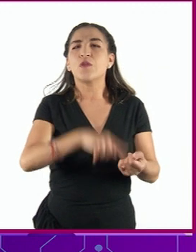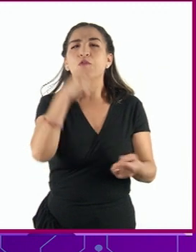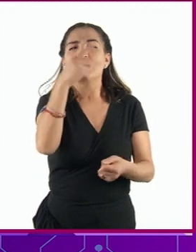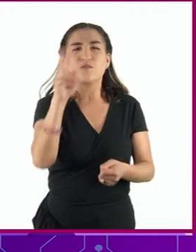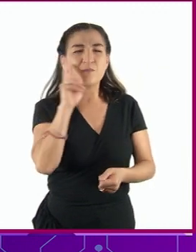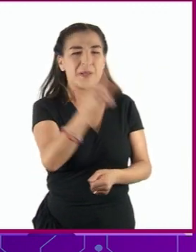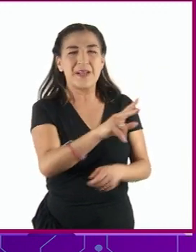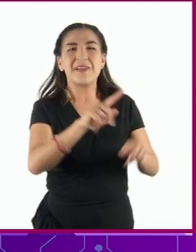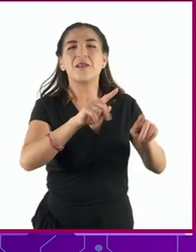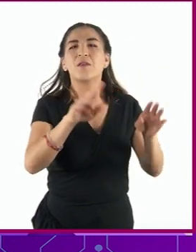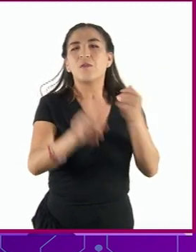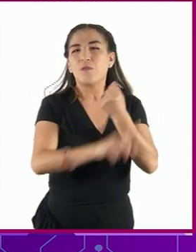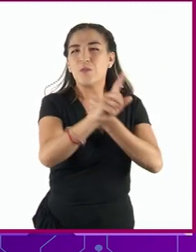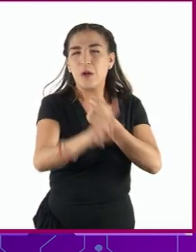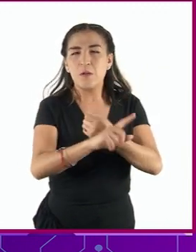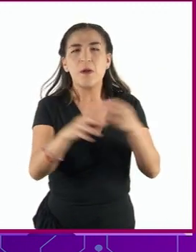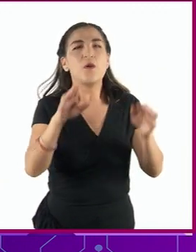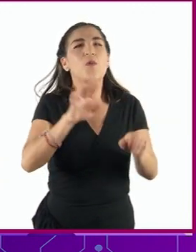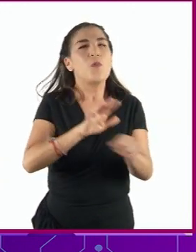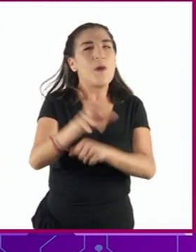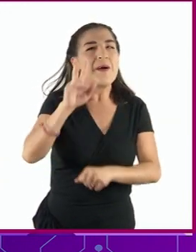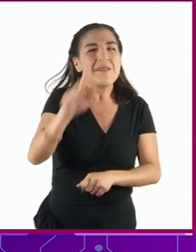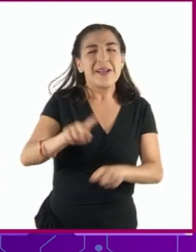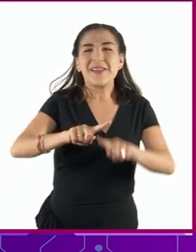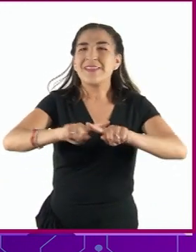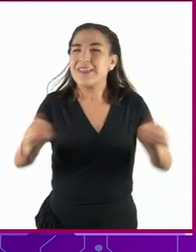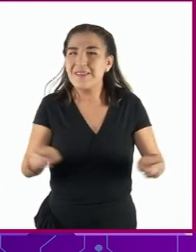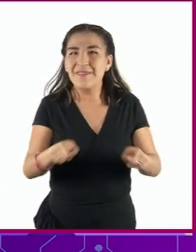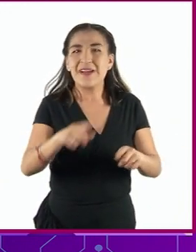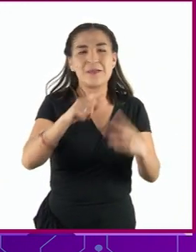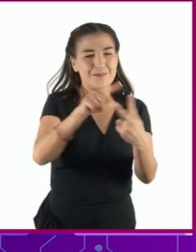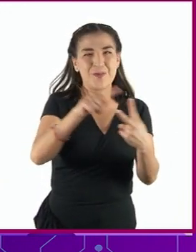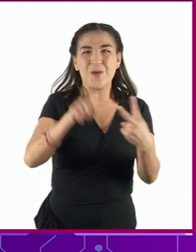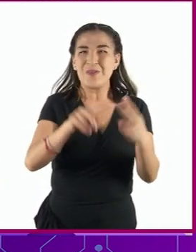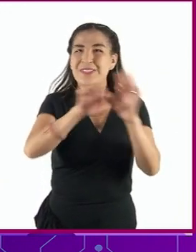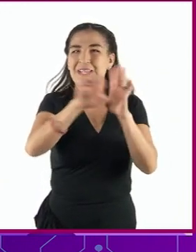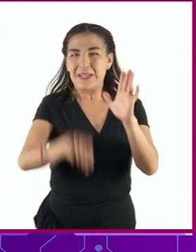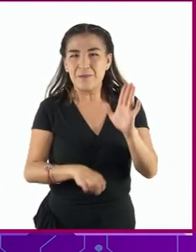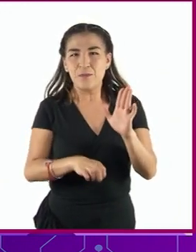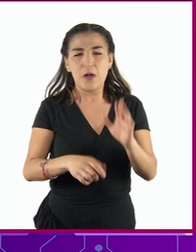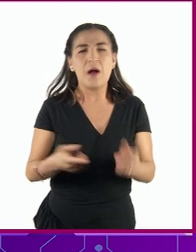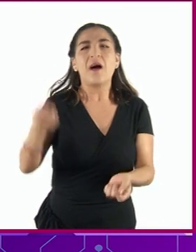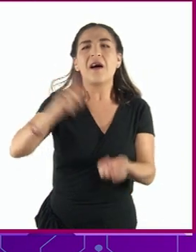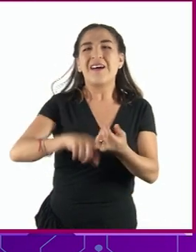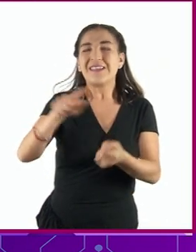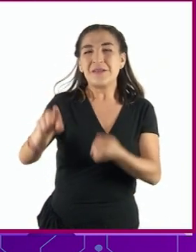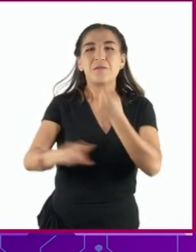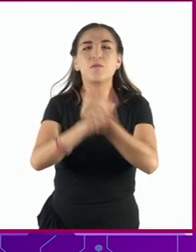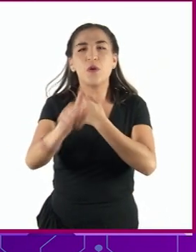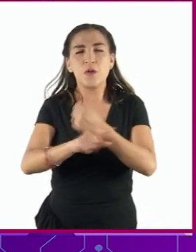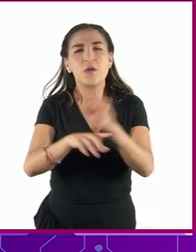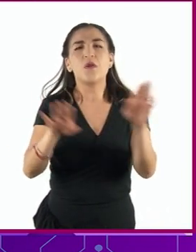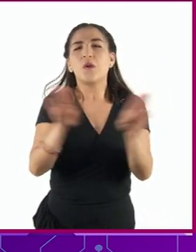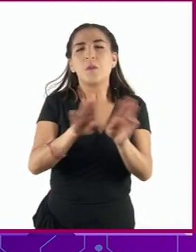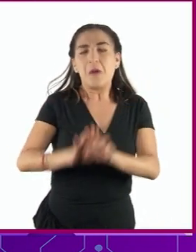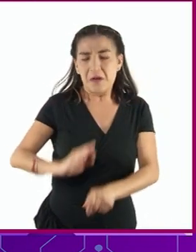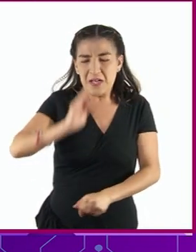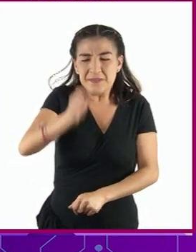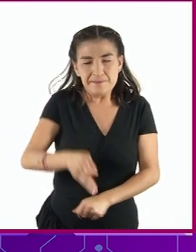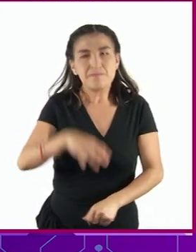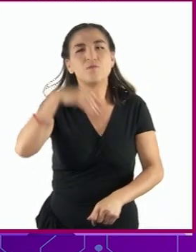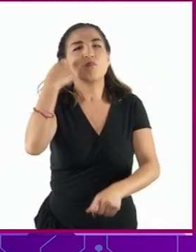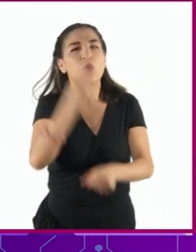manera en que se manejó el conflicto? ¿Qué ocurre cuando las partes en el conflicto piden voluntariamente